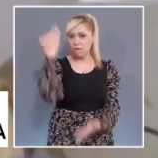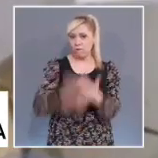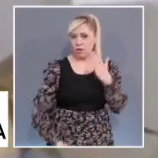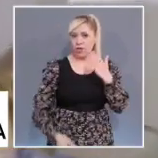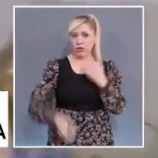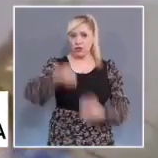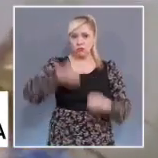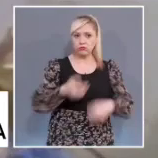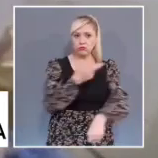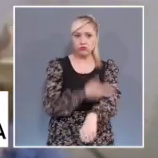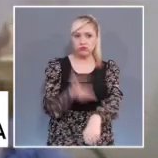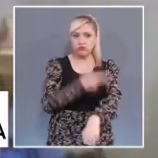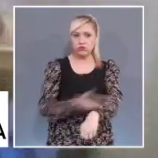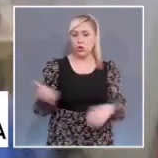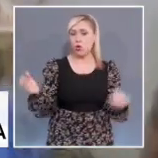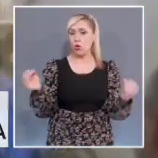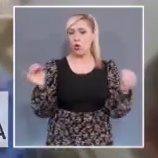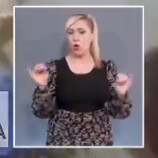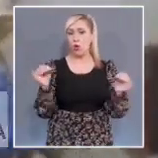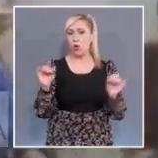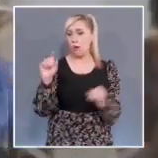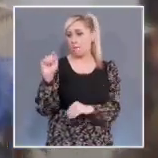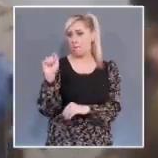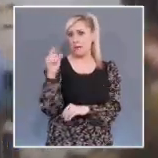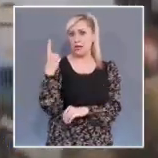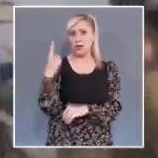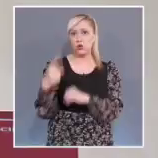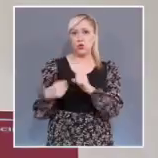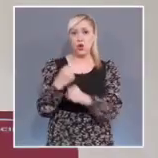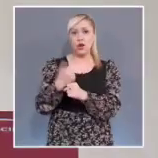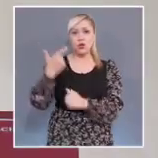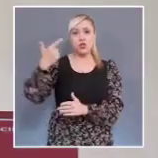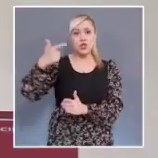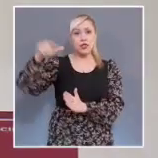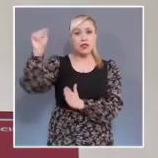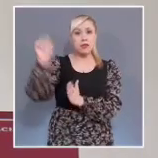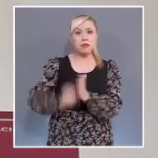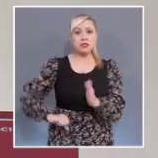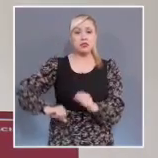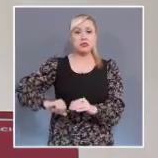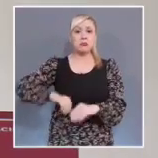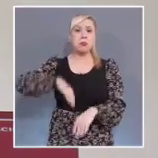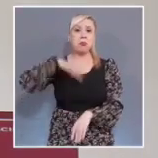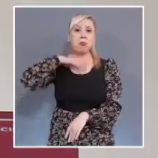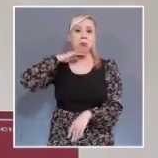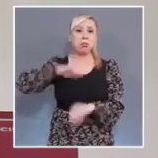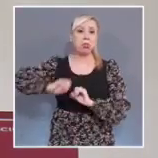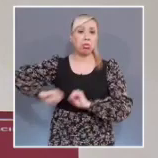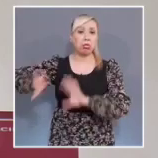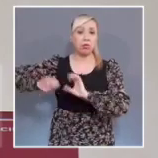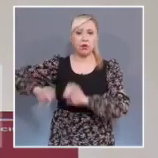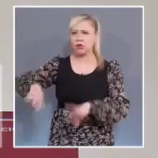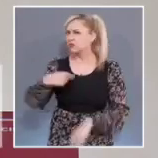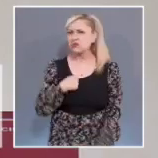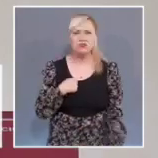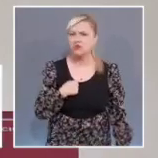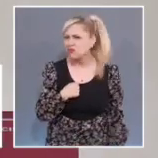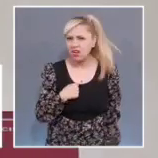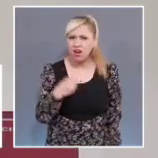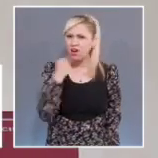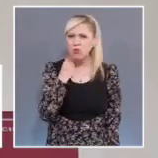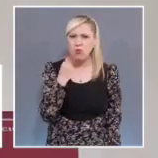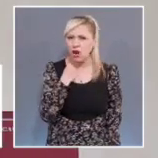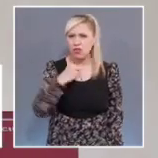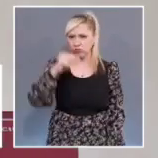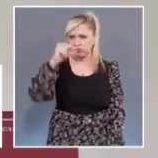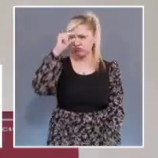caso, que lleva ya 21 años y 7 meses de impunidad. No somos abogados, no somos peritos, pero tampoco somos